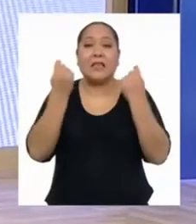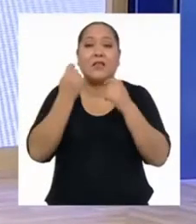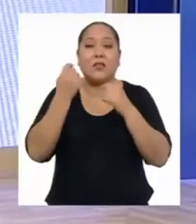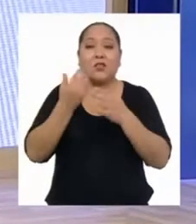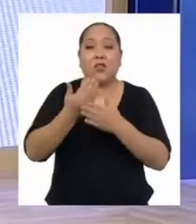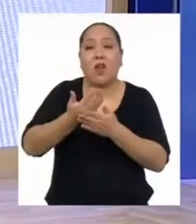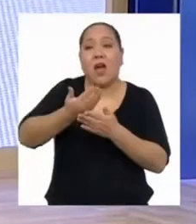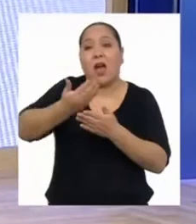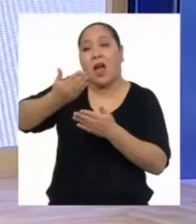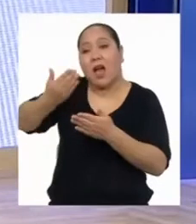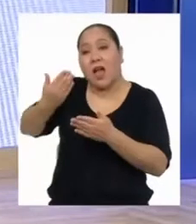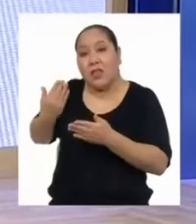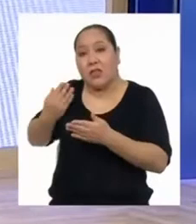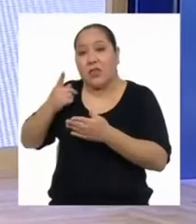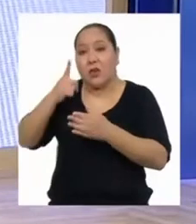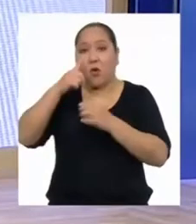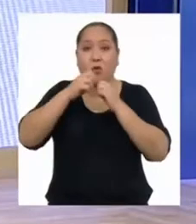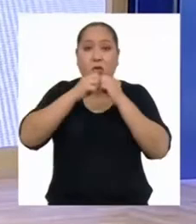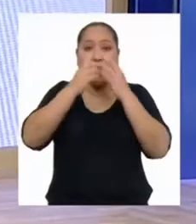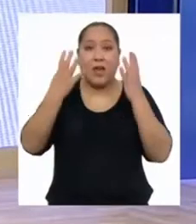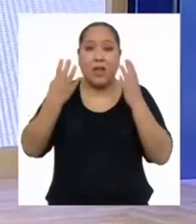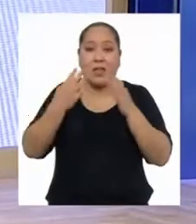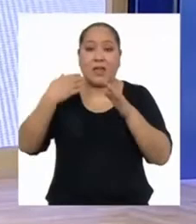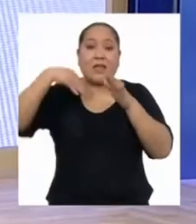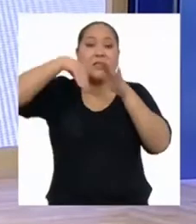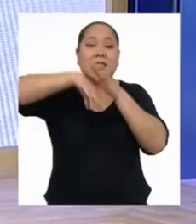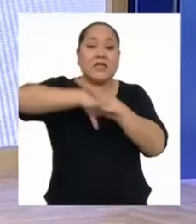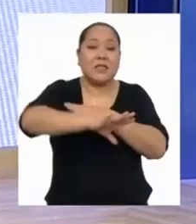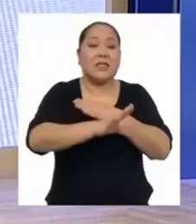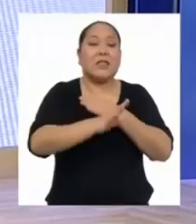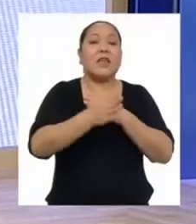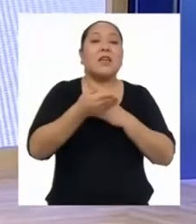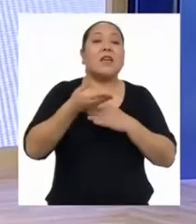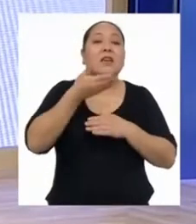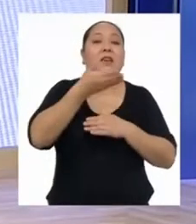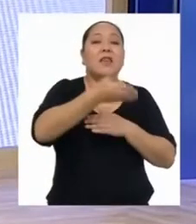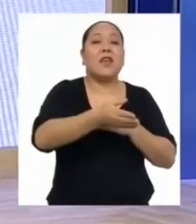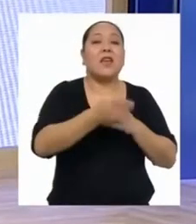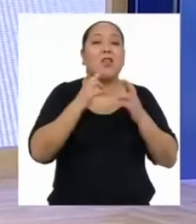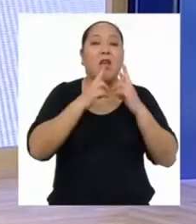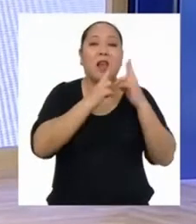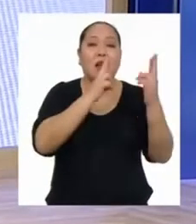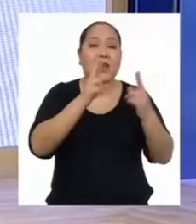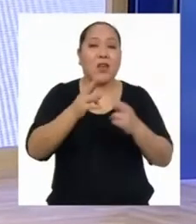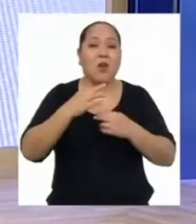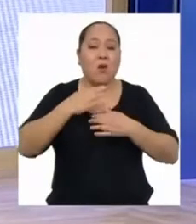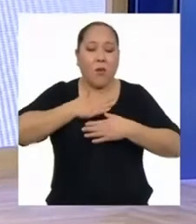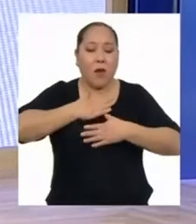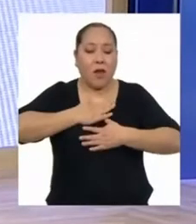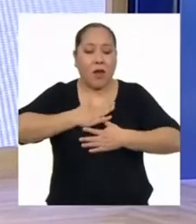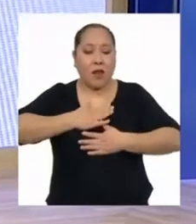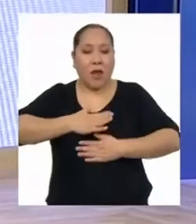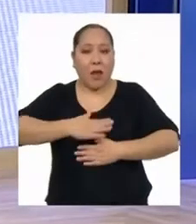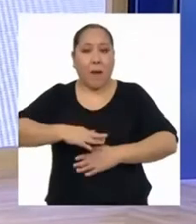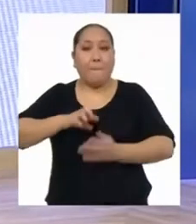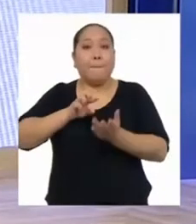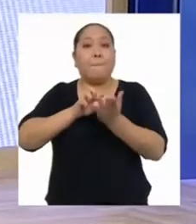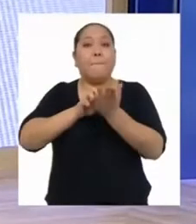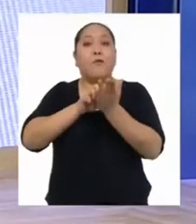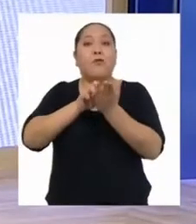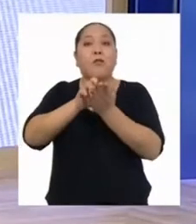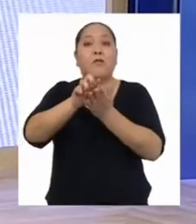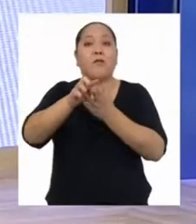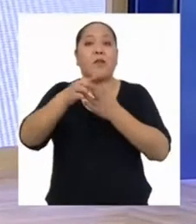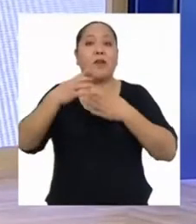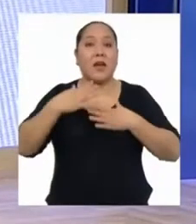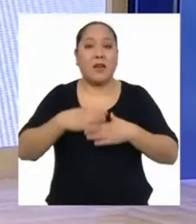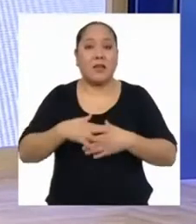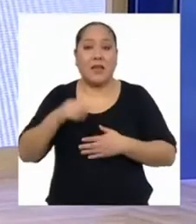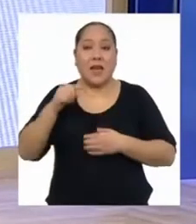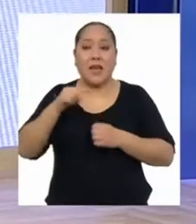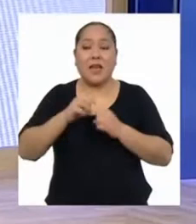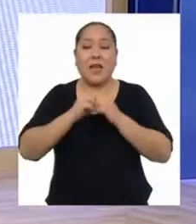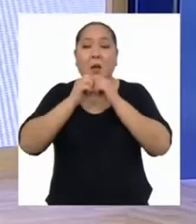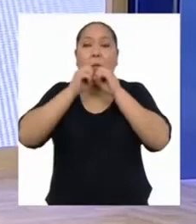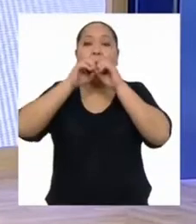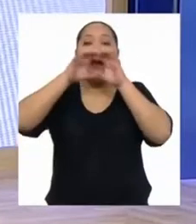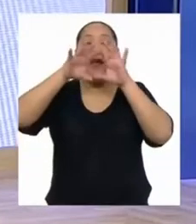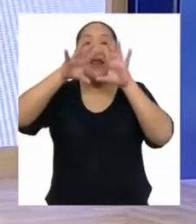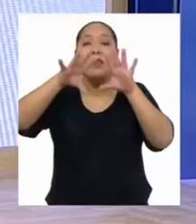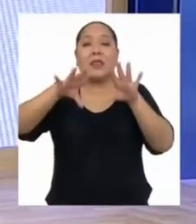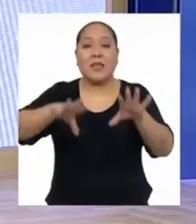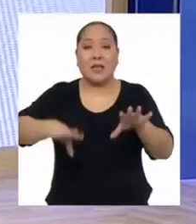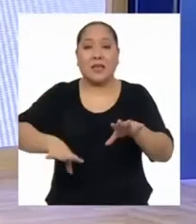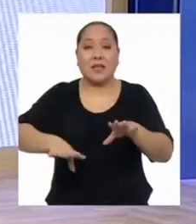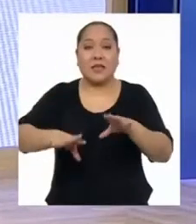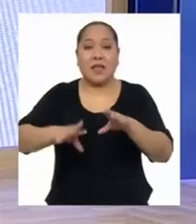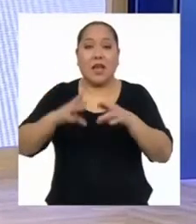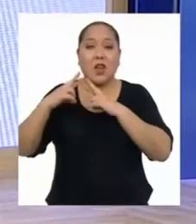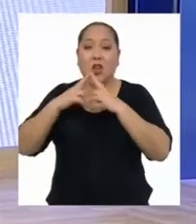para purificarse en sus aguas, basados en la idea de que ese día San Juan bendice los ríos y uno se